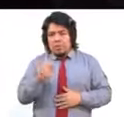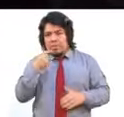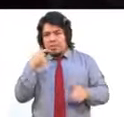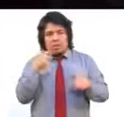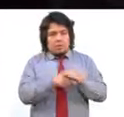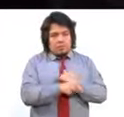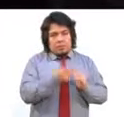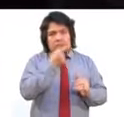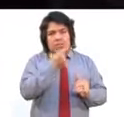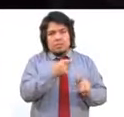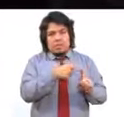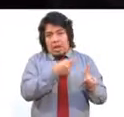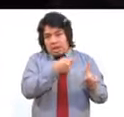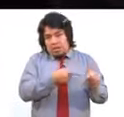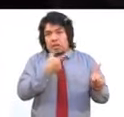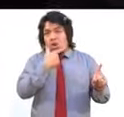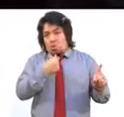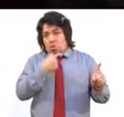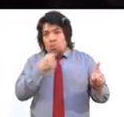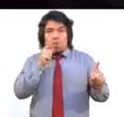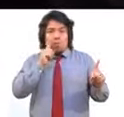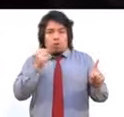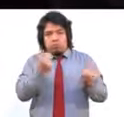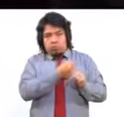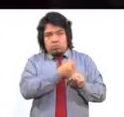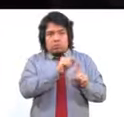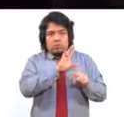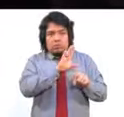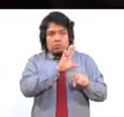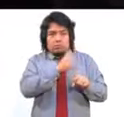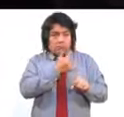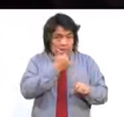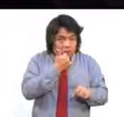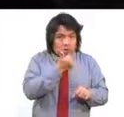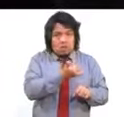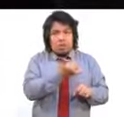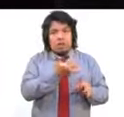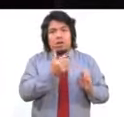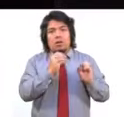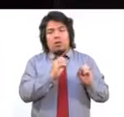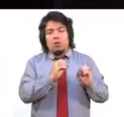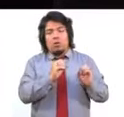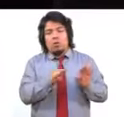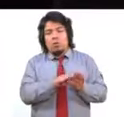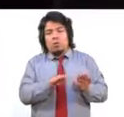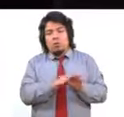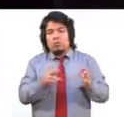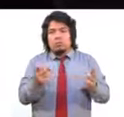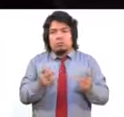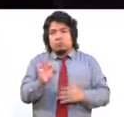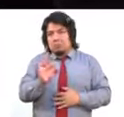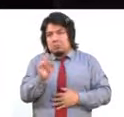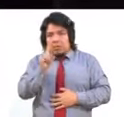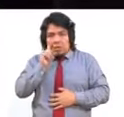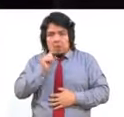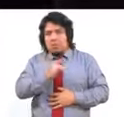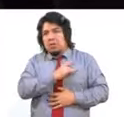perdonan a los agresores, o cuál es la percepción respecto a este tema, si las mujeres tienen miedo de